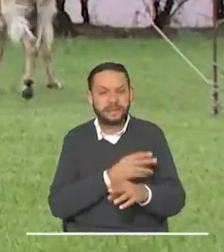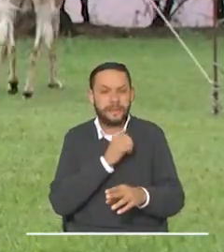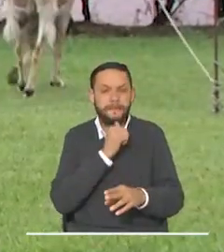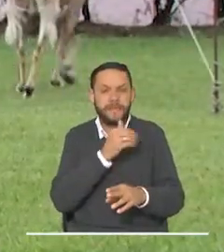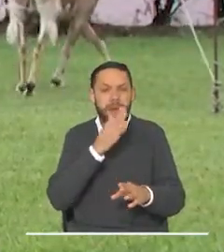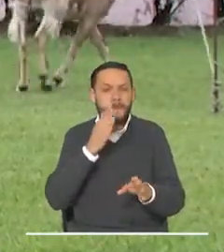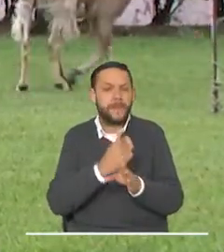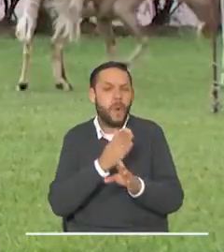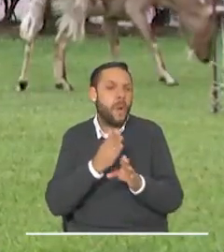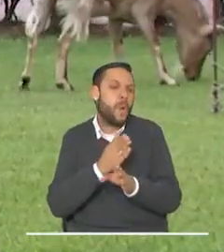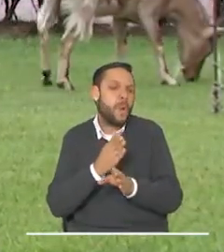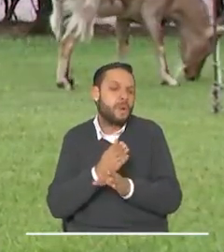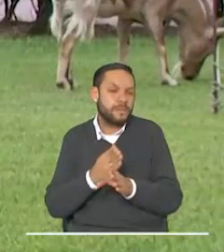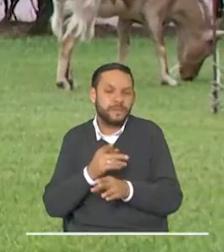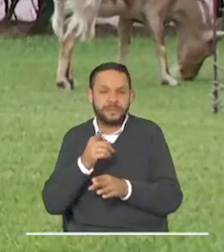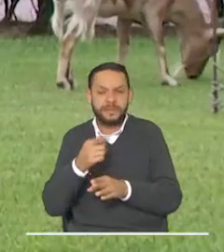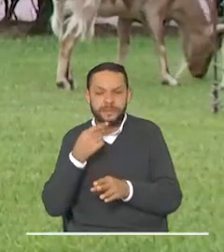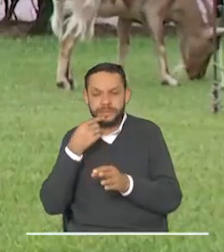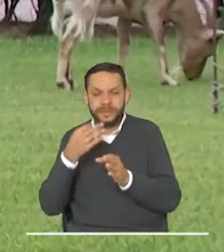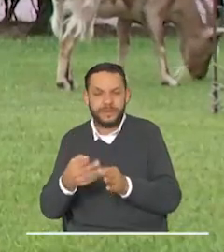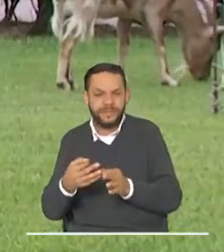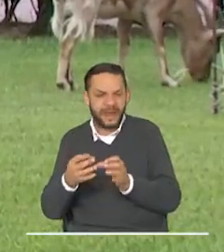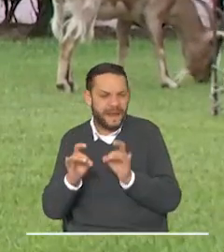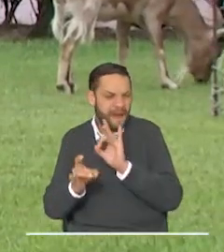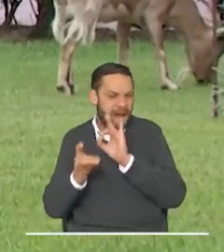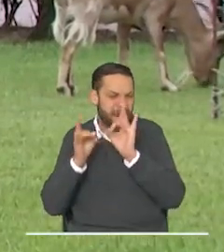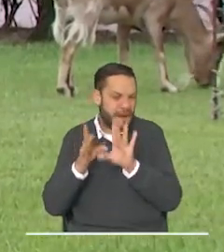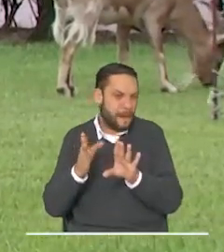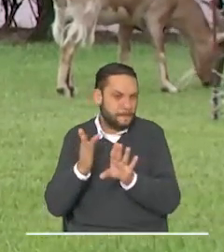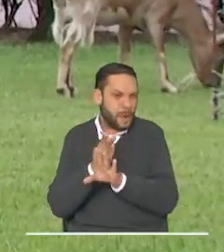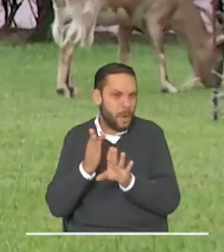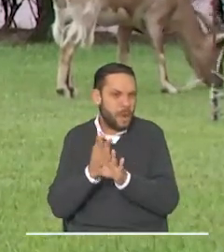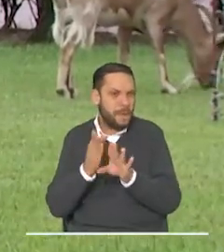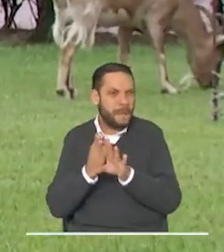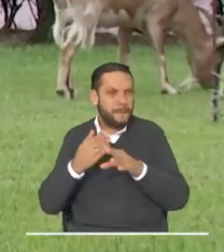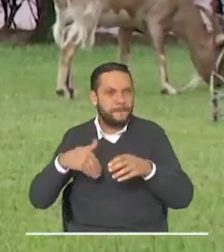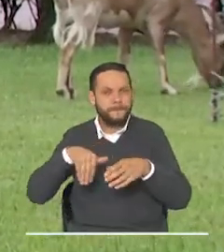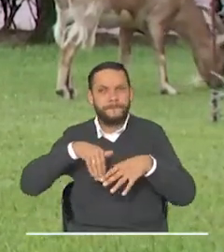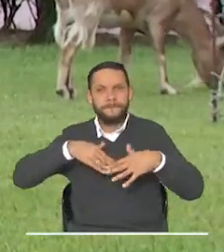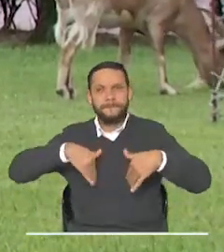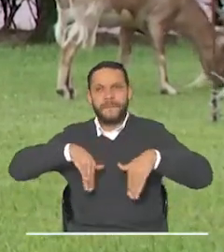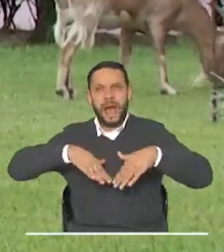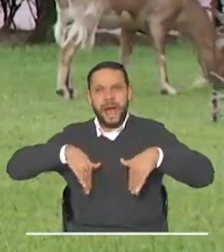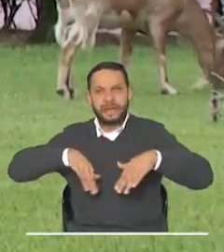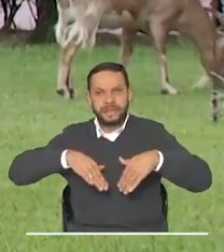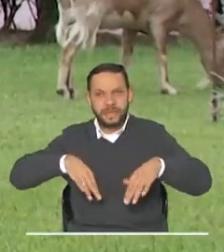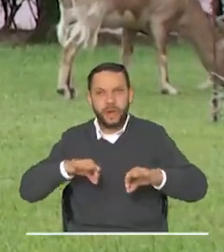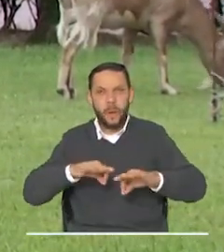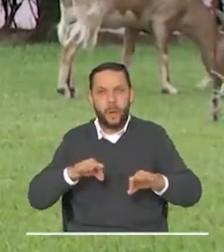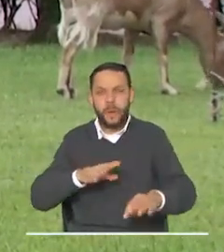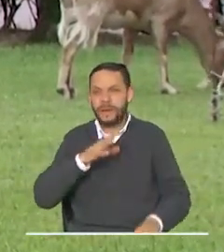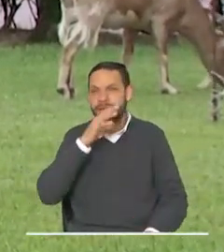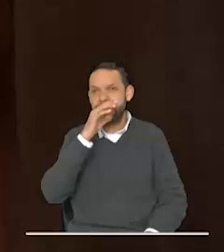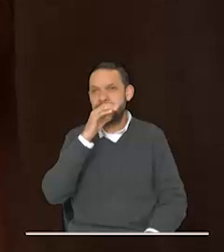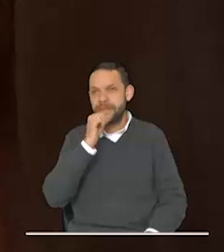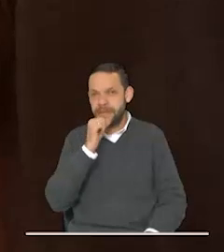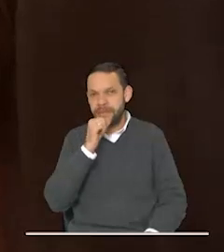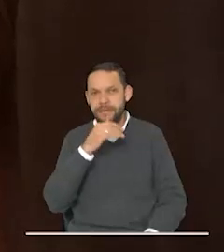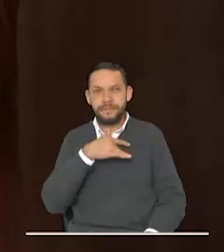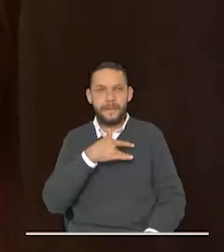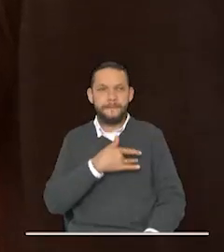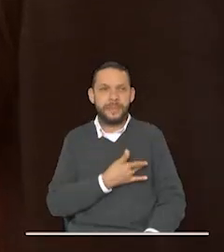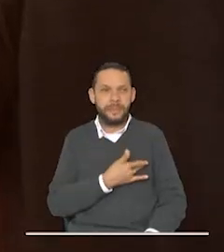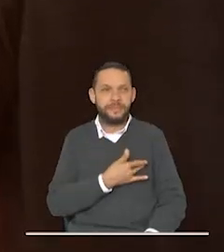a la sensación como lo diría heidegger a una gran sensación de vacío a una gran sensación de la nada seguramente los que estamos aquí